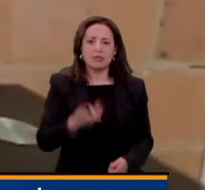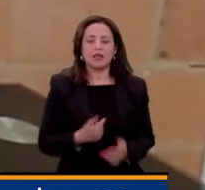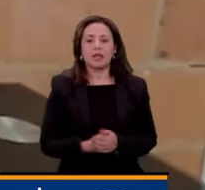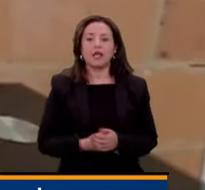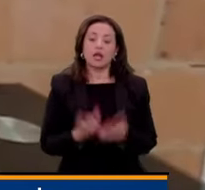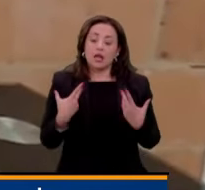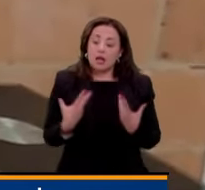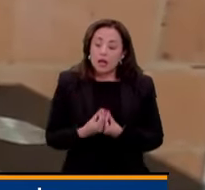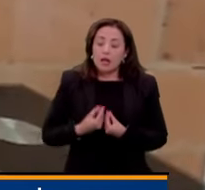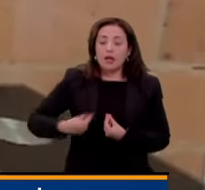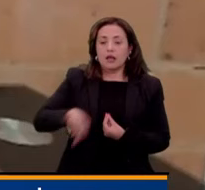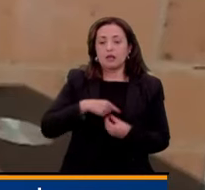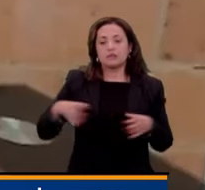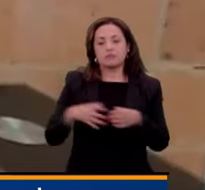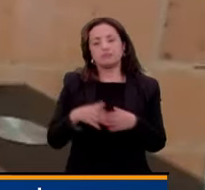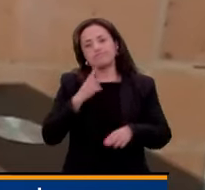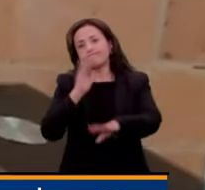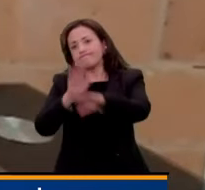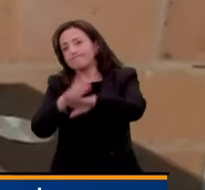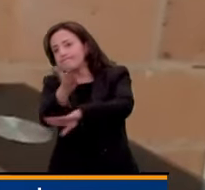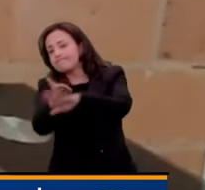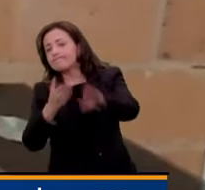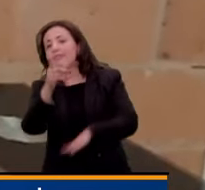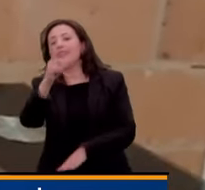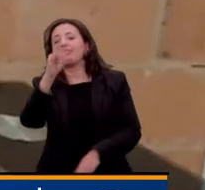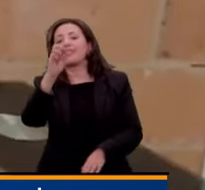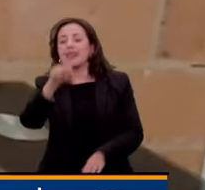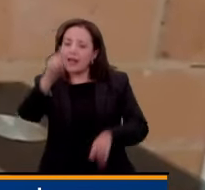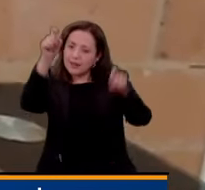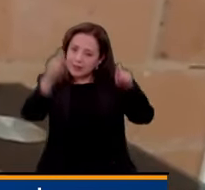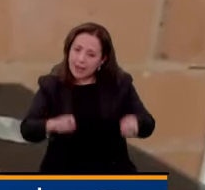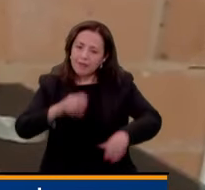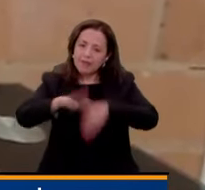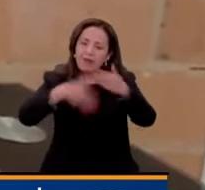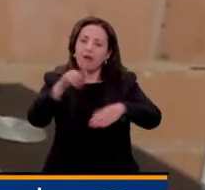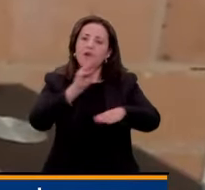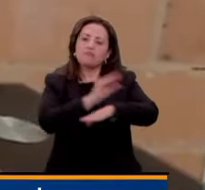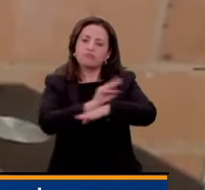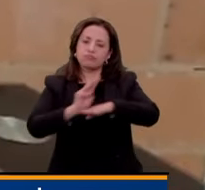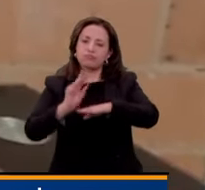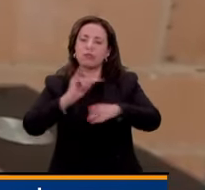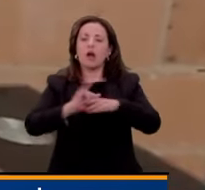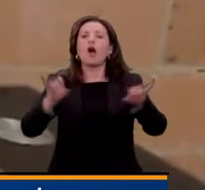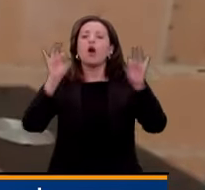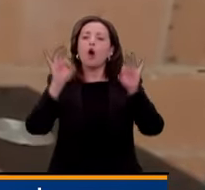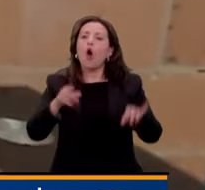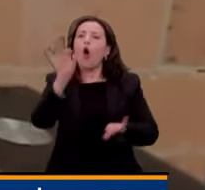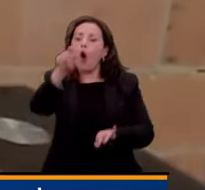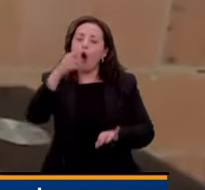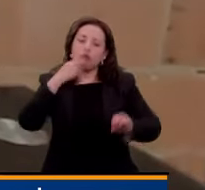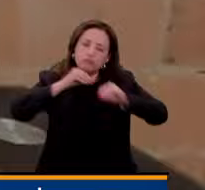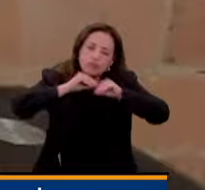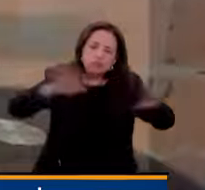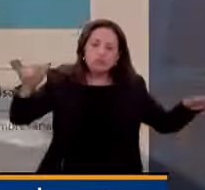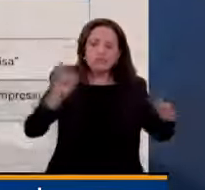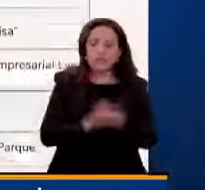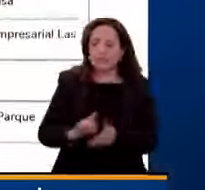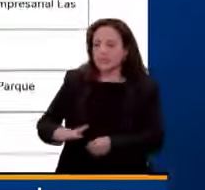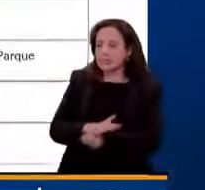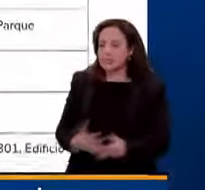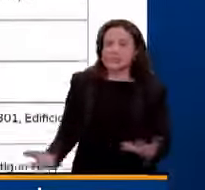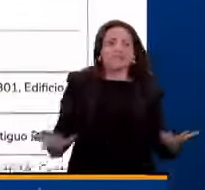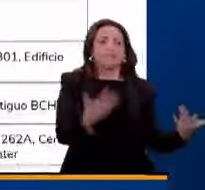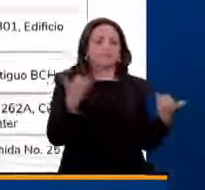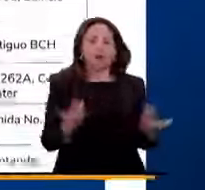gremio de contadores queremos exigirle a la DIAN que ponga a funcionar su página bien o que declare contingencia definitiva. En las